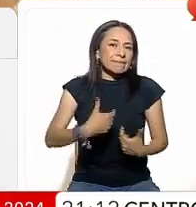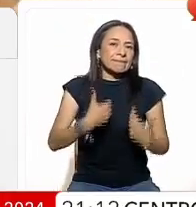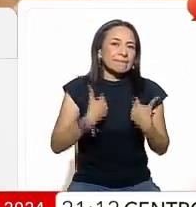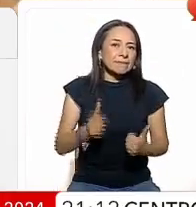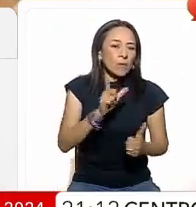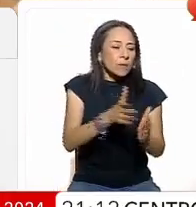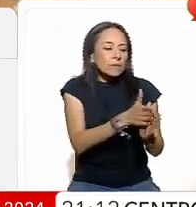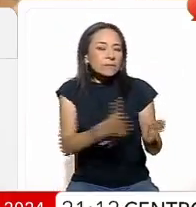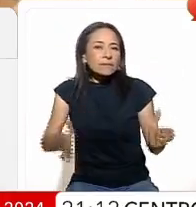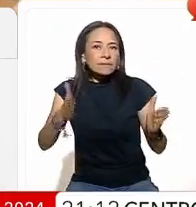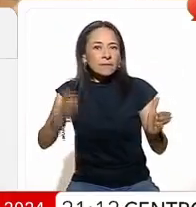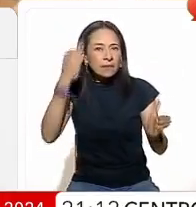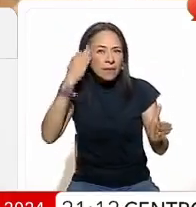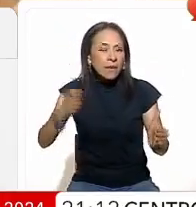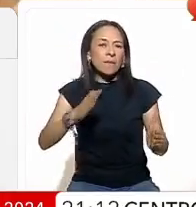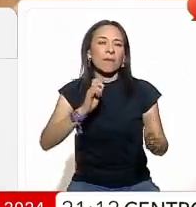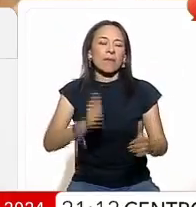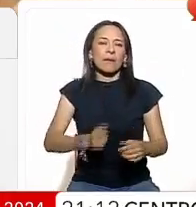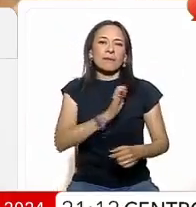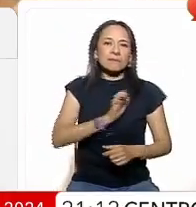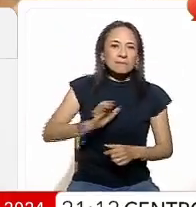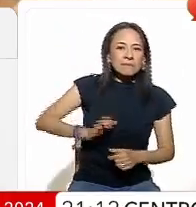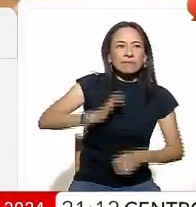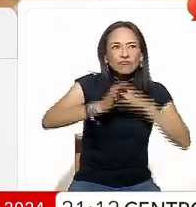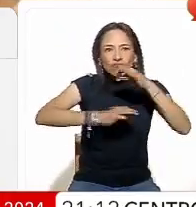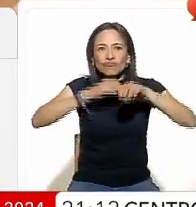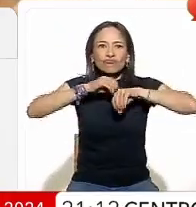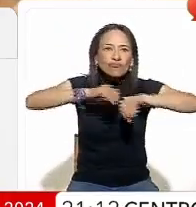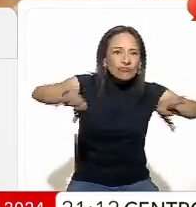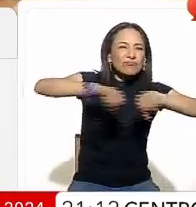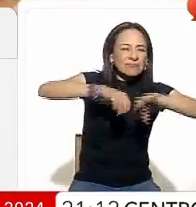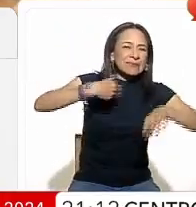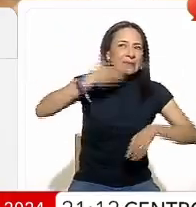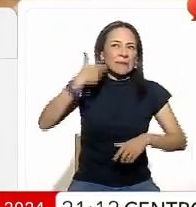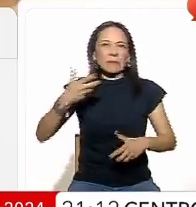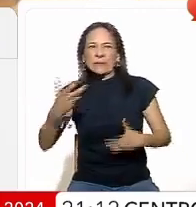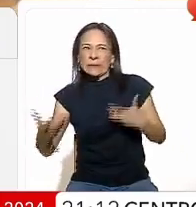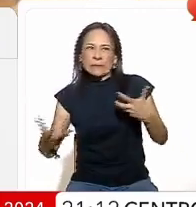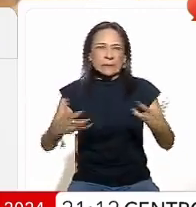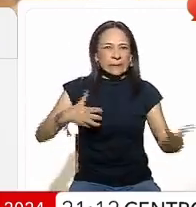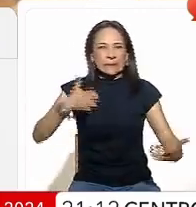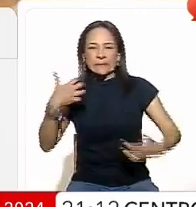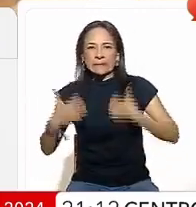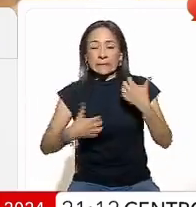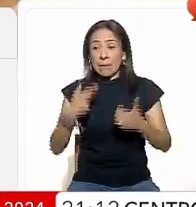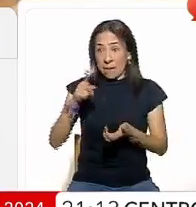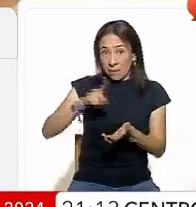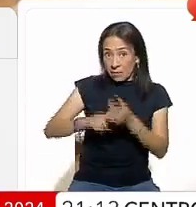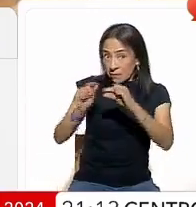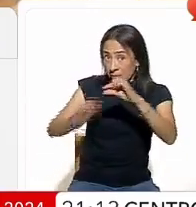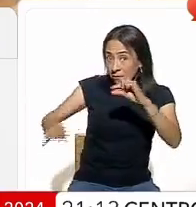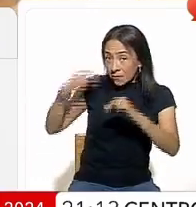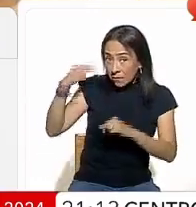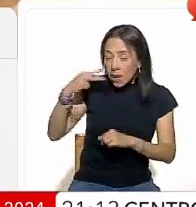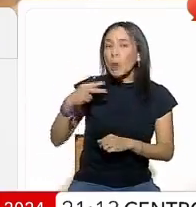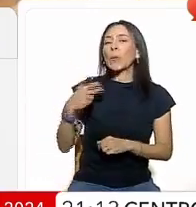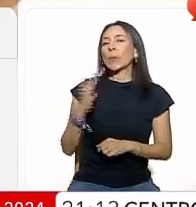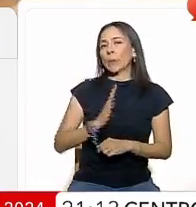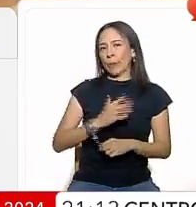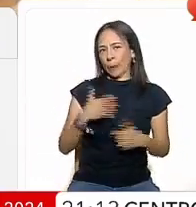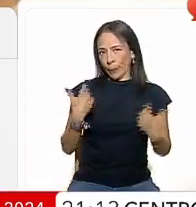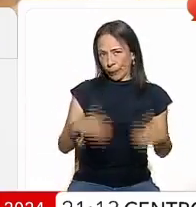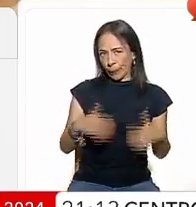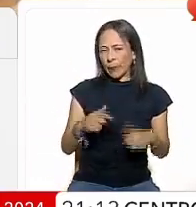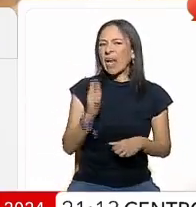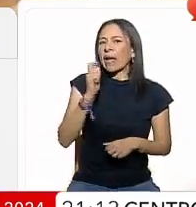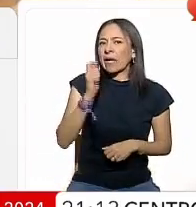campañas electorales, pero en el caso de Veracruz fue muy particular lo que vimos. ¿Esto habría sido una respuesta a no ceder